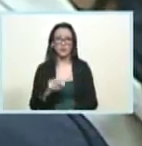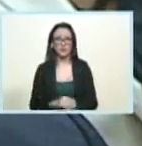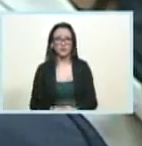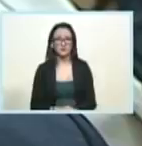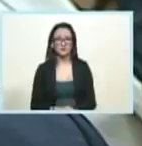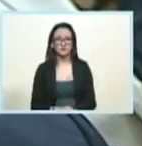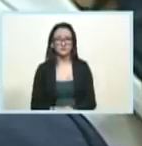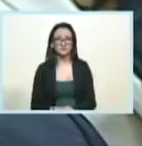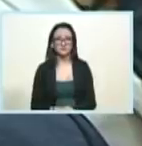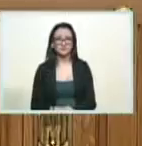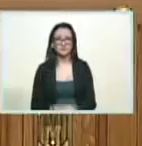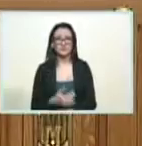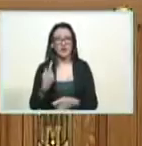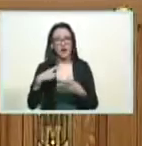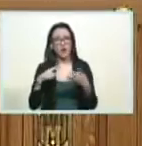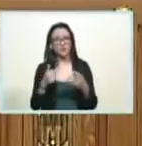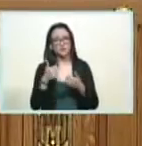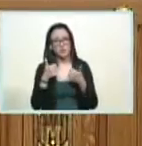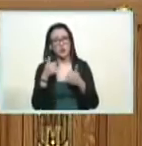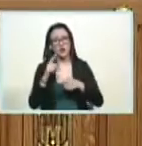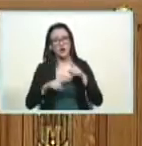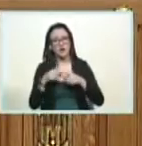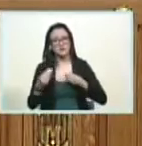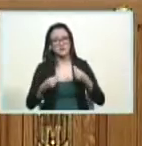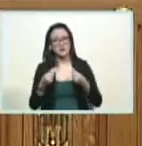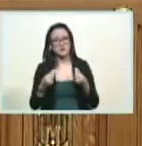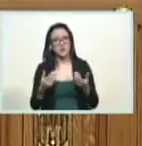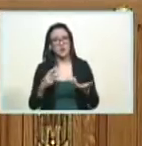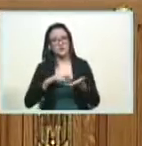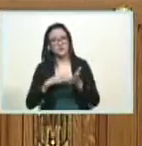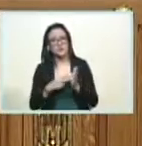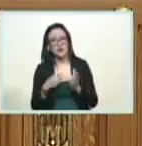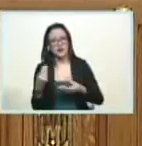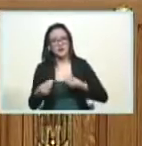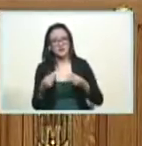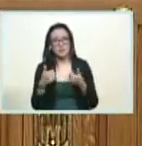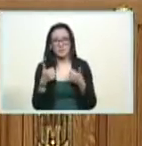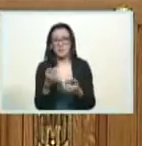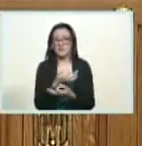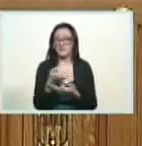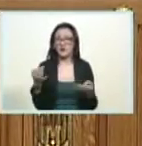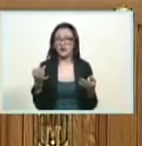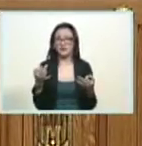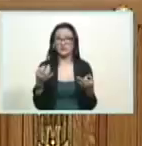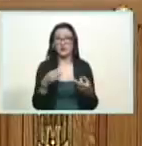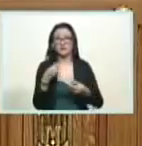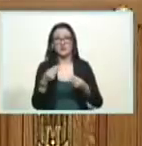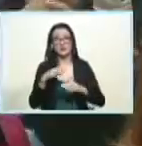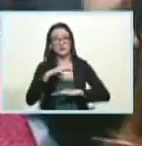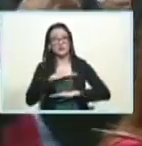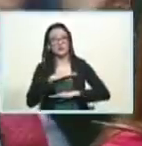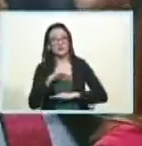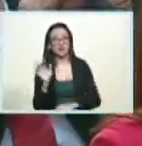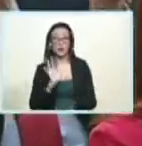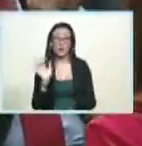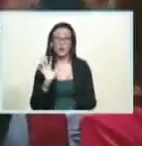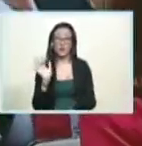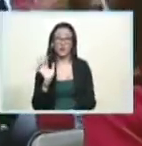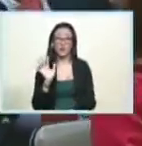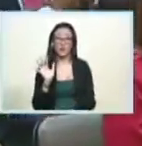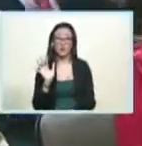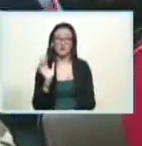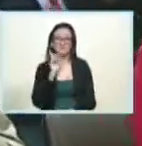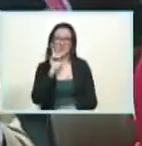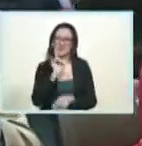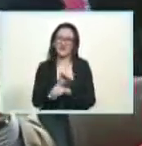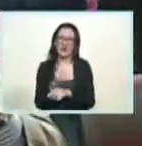Hay cosas buenas que hacemos, pero no quiere decir que las estamos haciendo bien, ni estamos haciendo lo suficiente, no. No nos